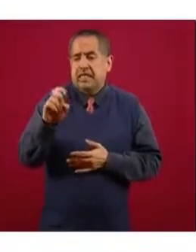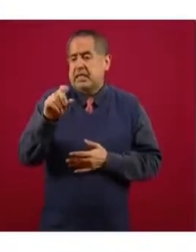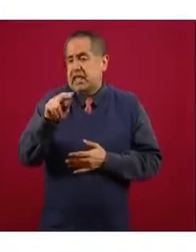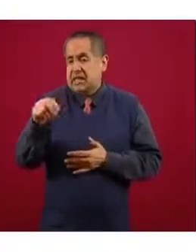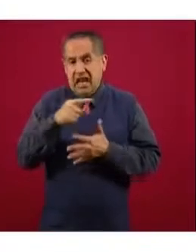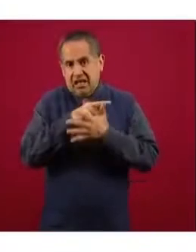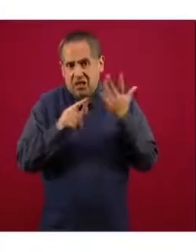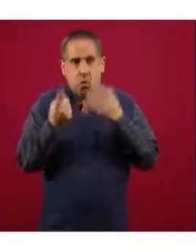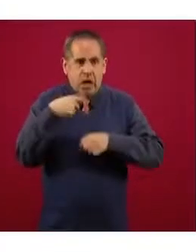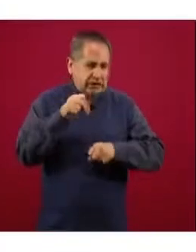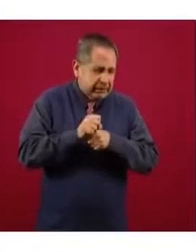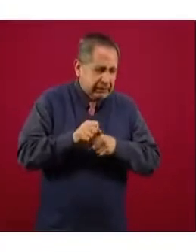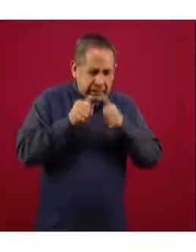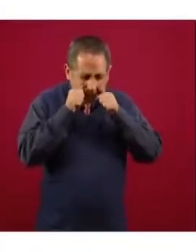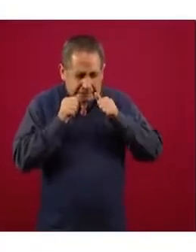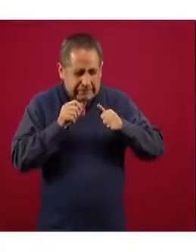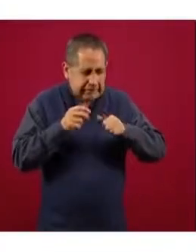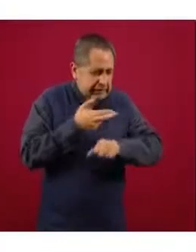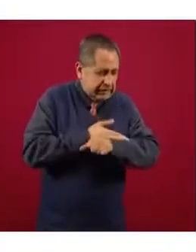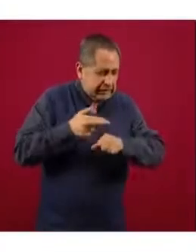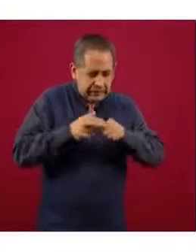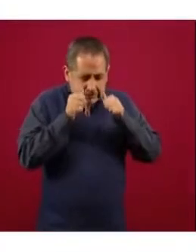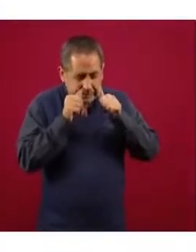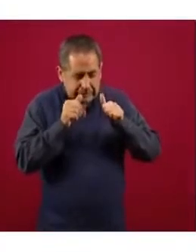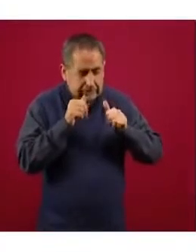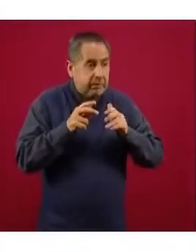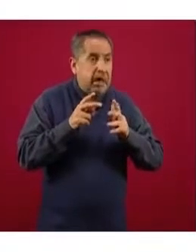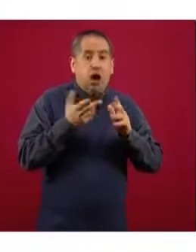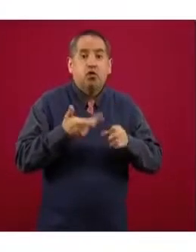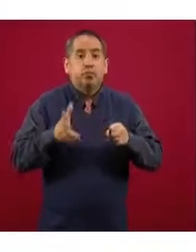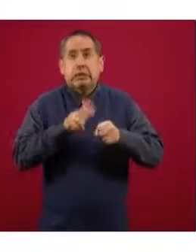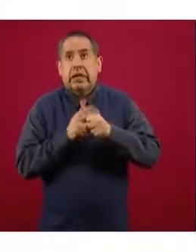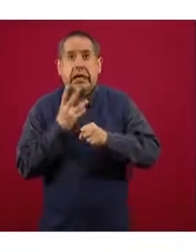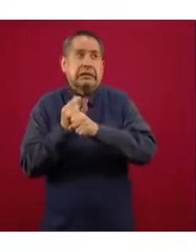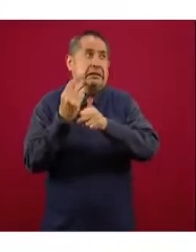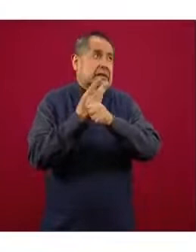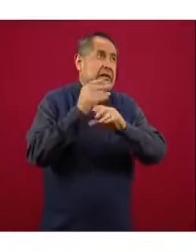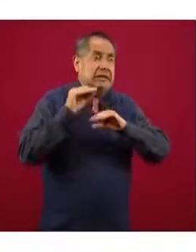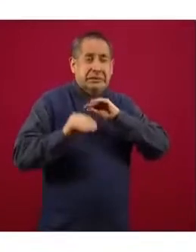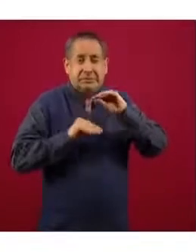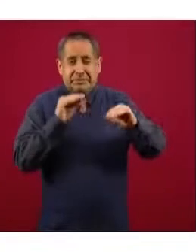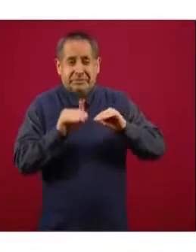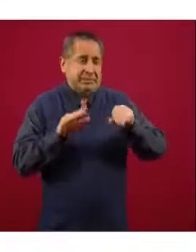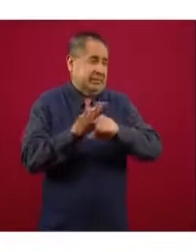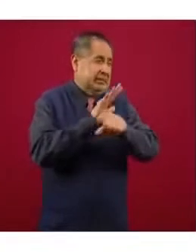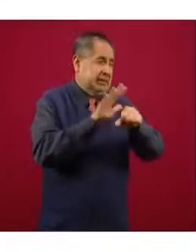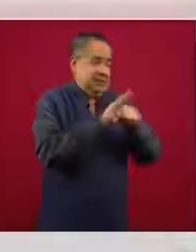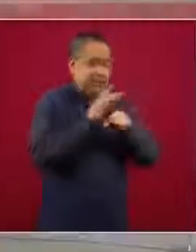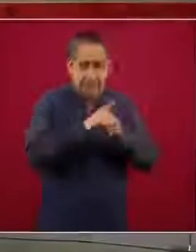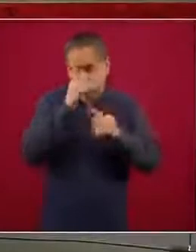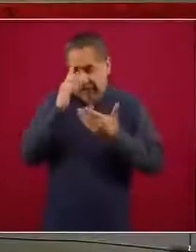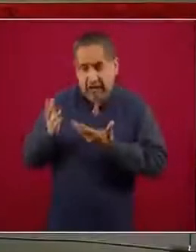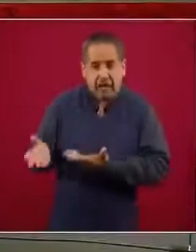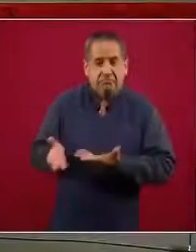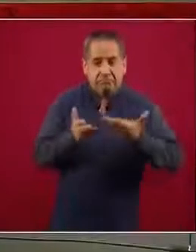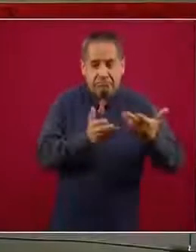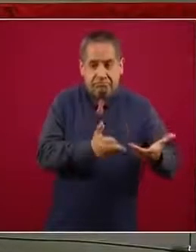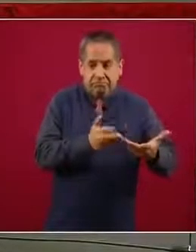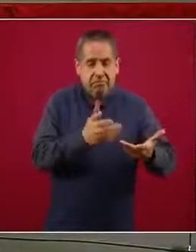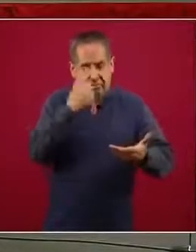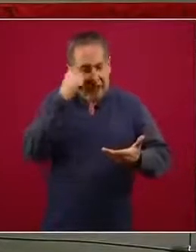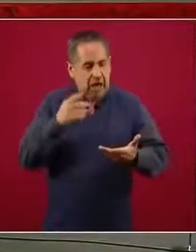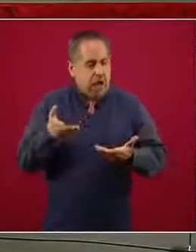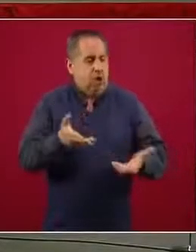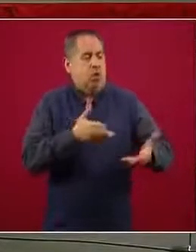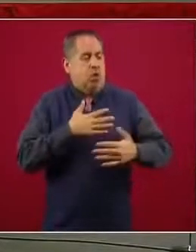toda la semana trabajando en procesos de reconversión, es decir, poder generar más camas, en este caso